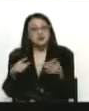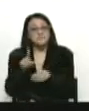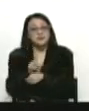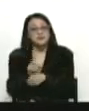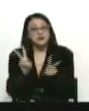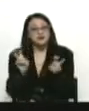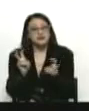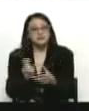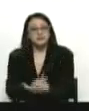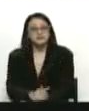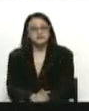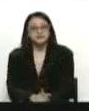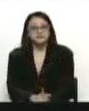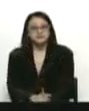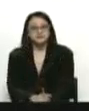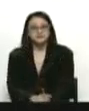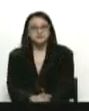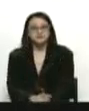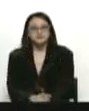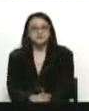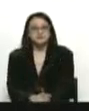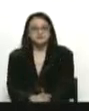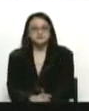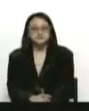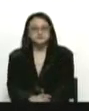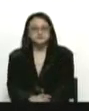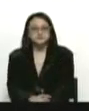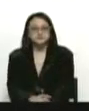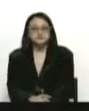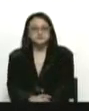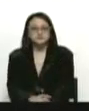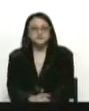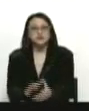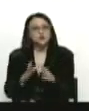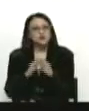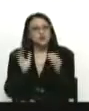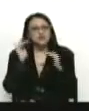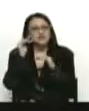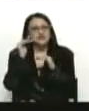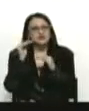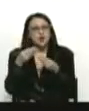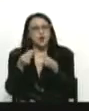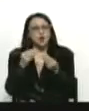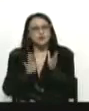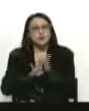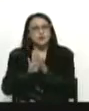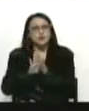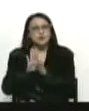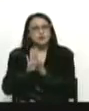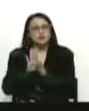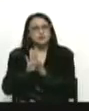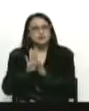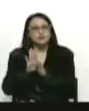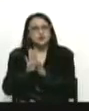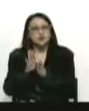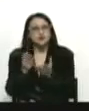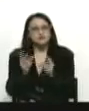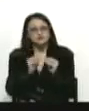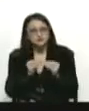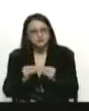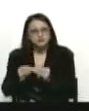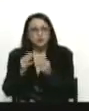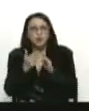ola. Estamos muy atentos de cómo evoluciona todo lo que es la recuperación